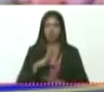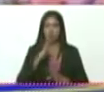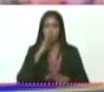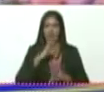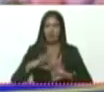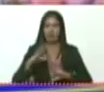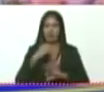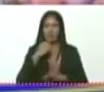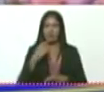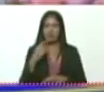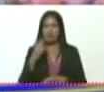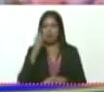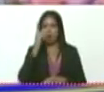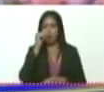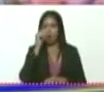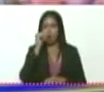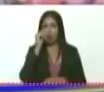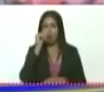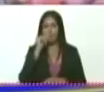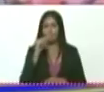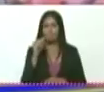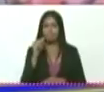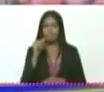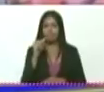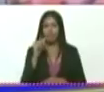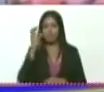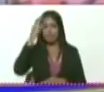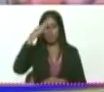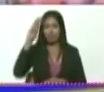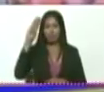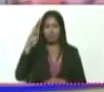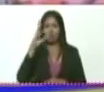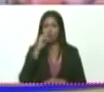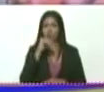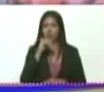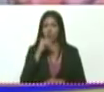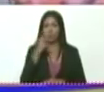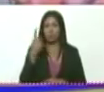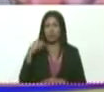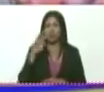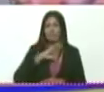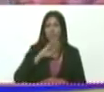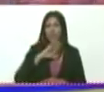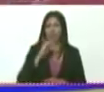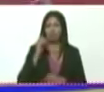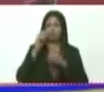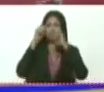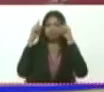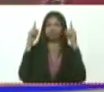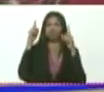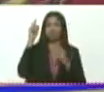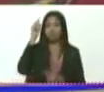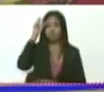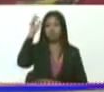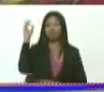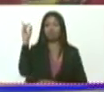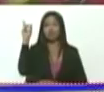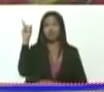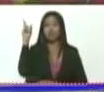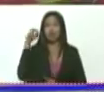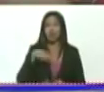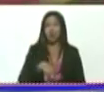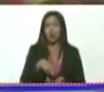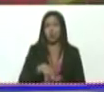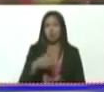Como dijera un famoso actor mexicano, no contaban con mi astucia, compadre. Rodilla que tiene